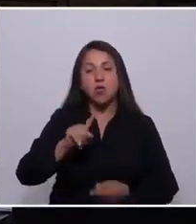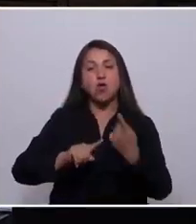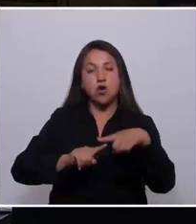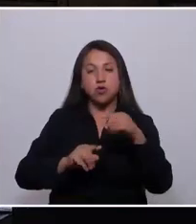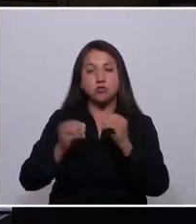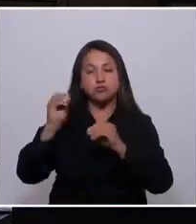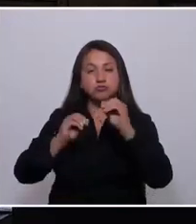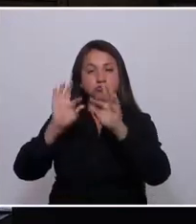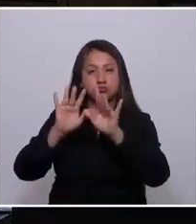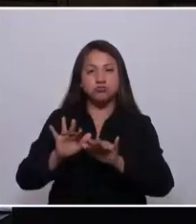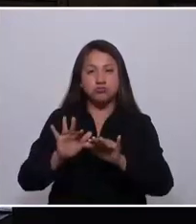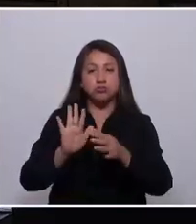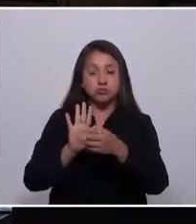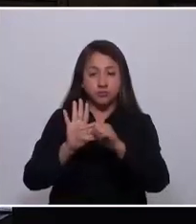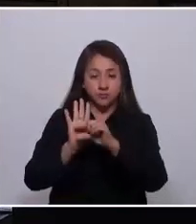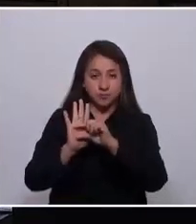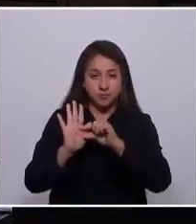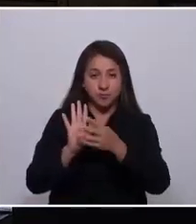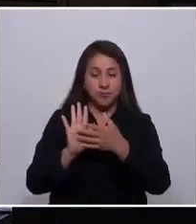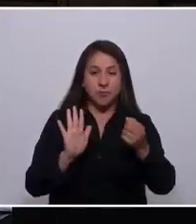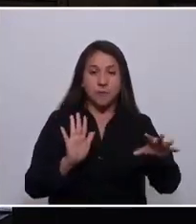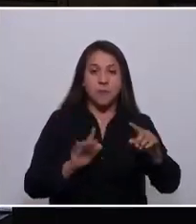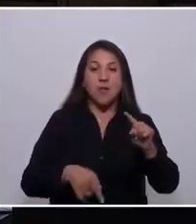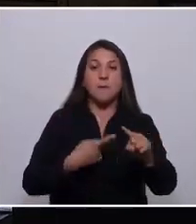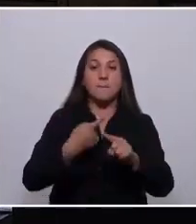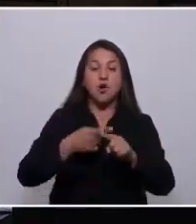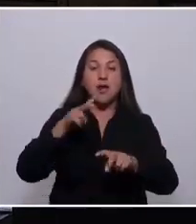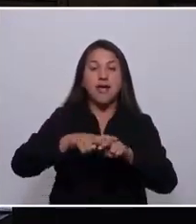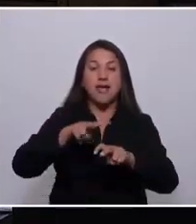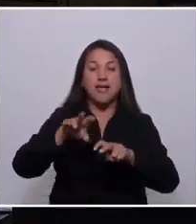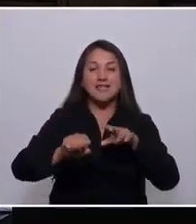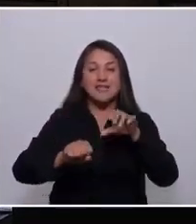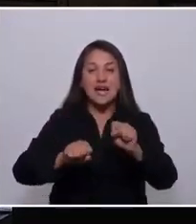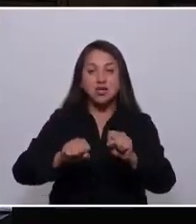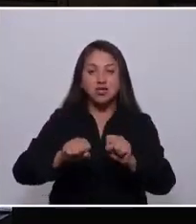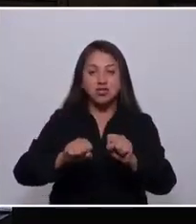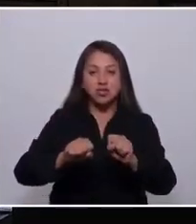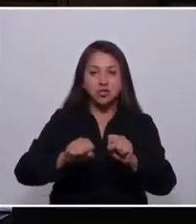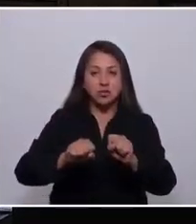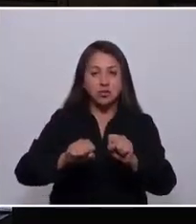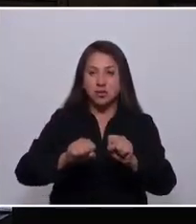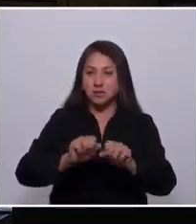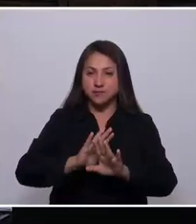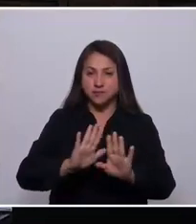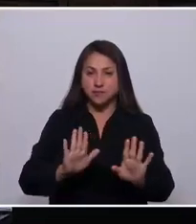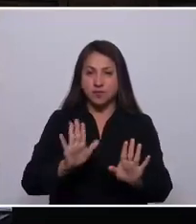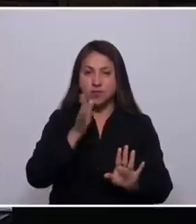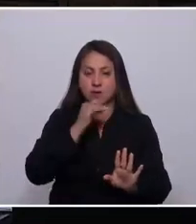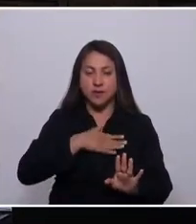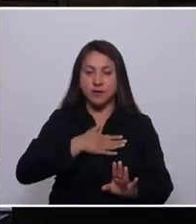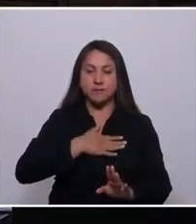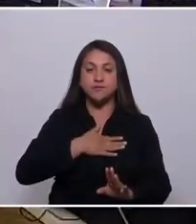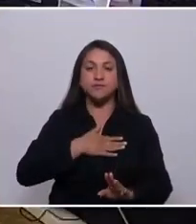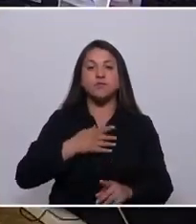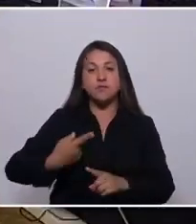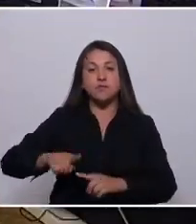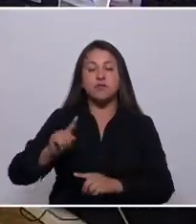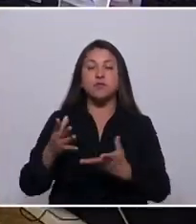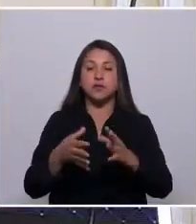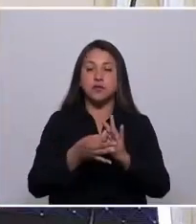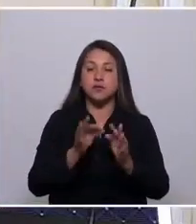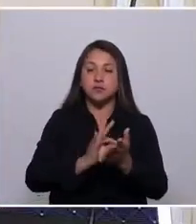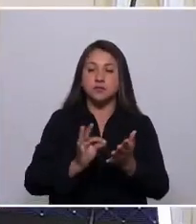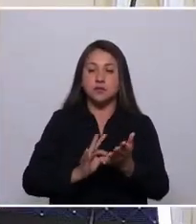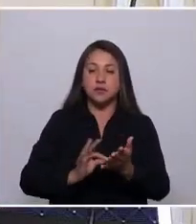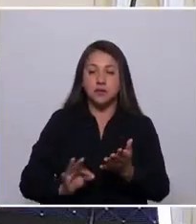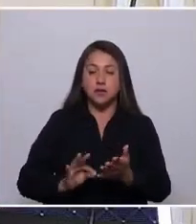para eliminar la expresión por escaños reservados. Tiene la palabra el señor Eduardo Cretón. Muchas gracias, secretario. El artículo